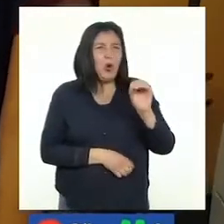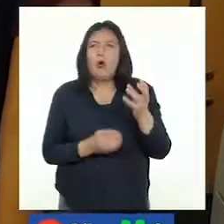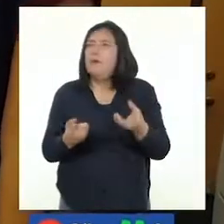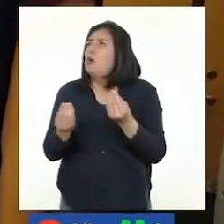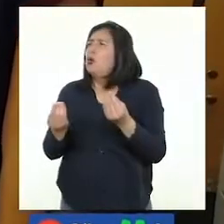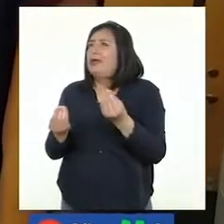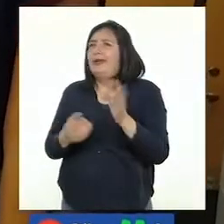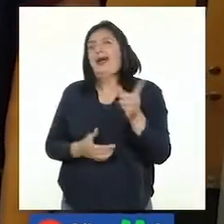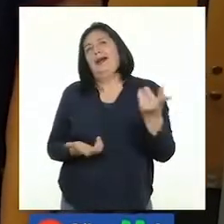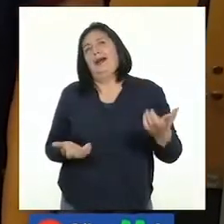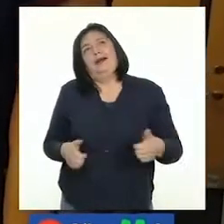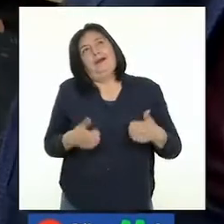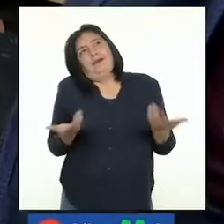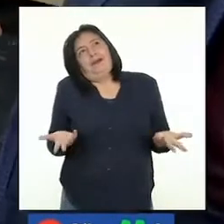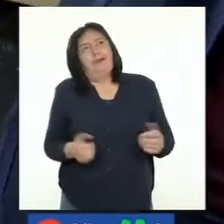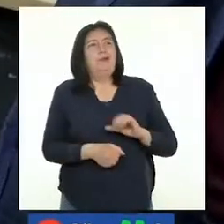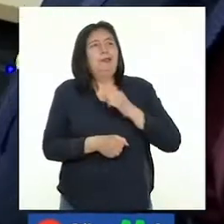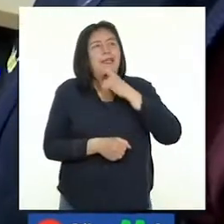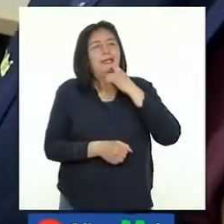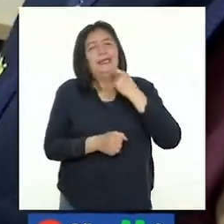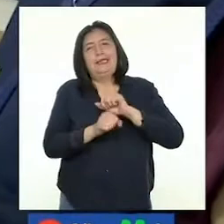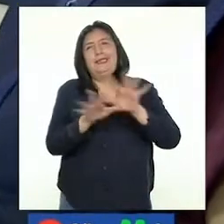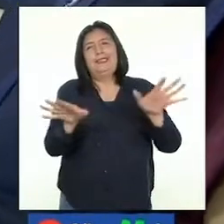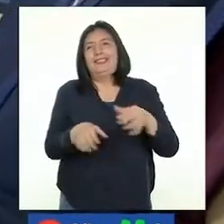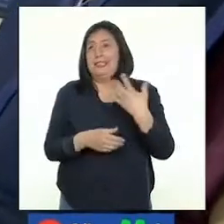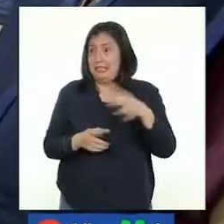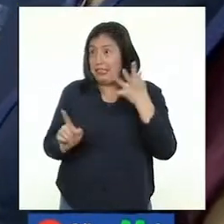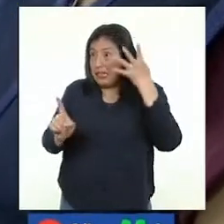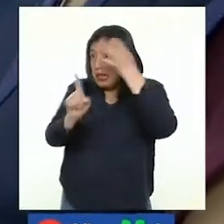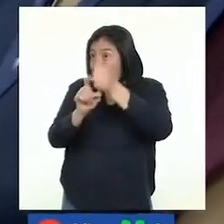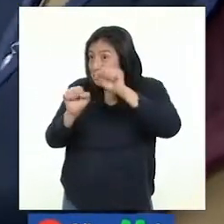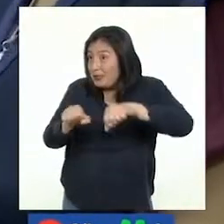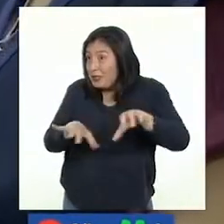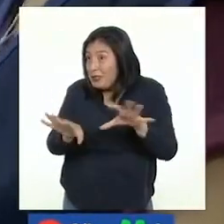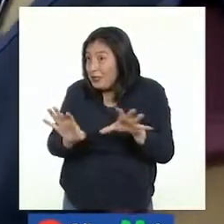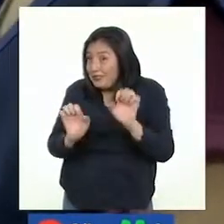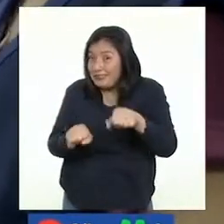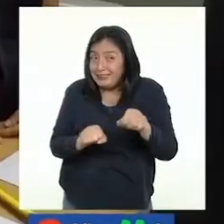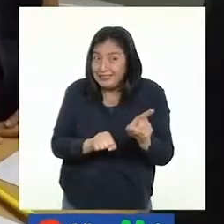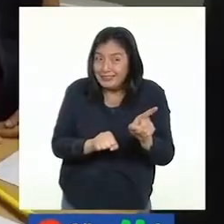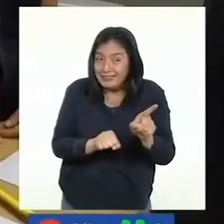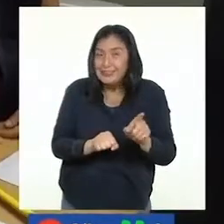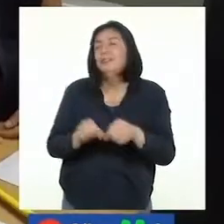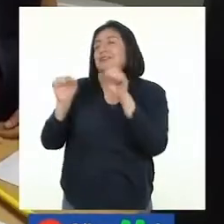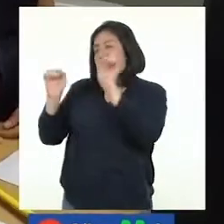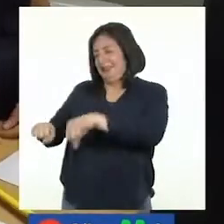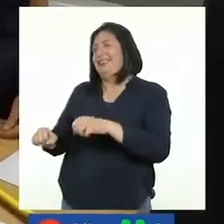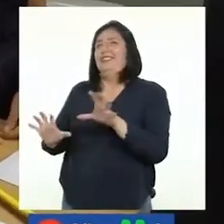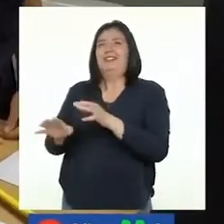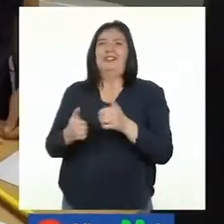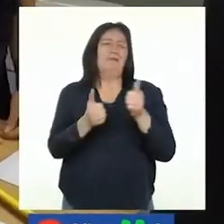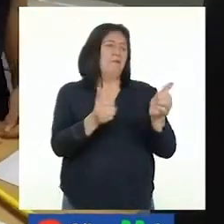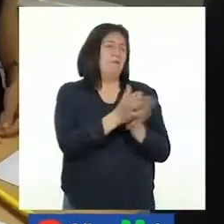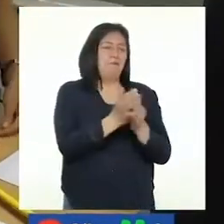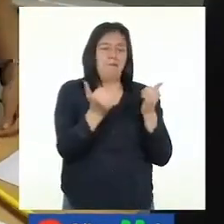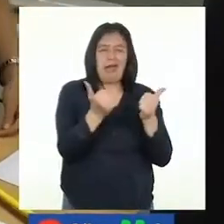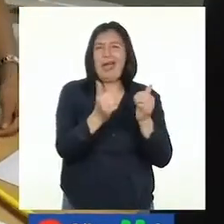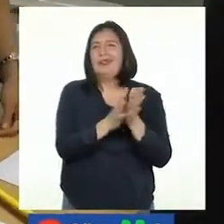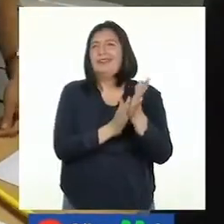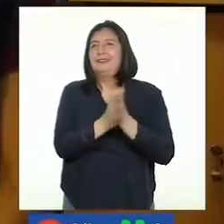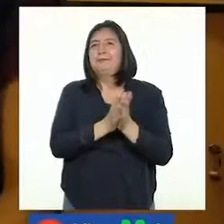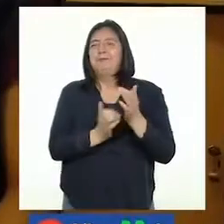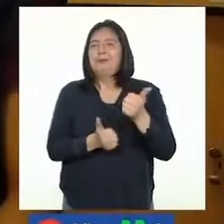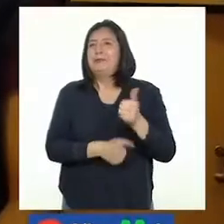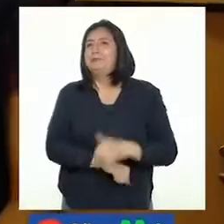Porque vivimos en el desierto. ¿Es un reto cumplido o no es un reto? Reto cumplido. Tiempo.